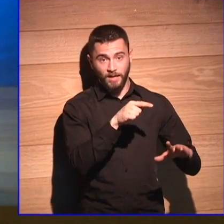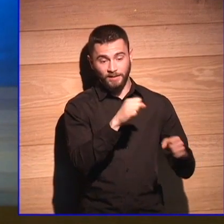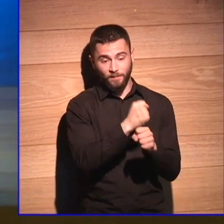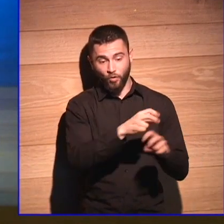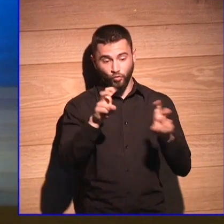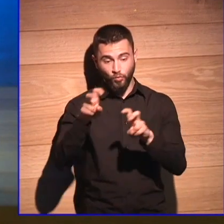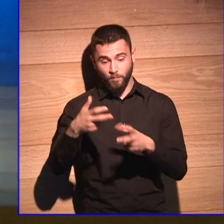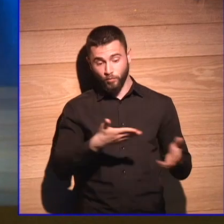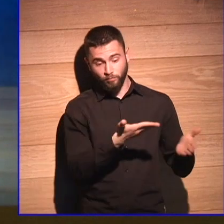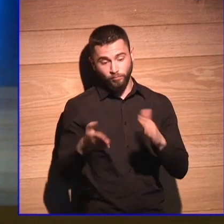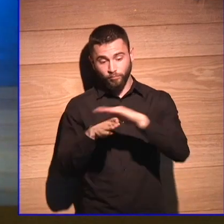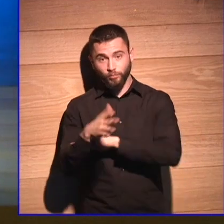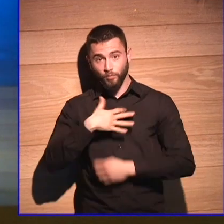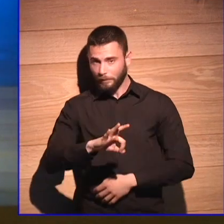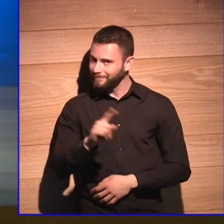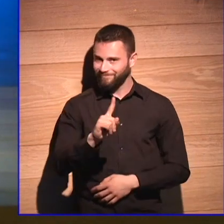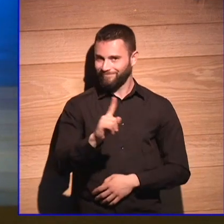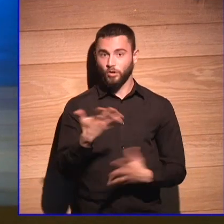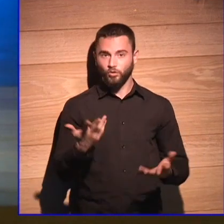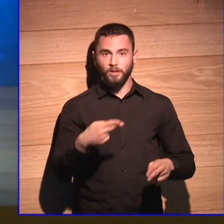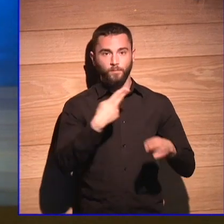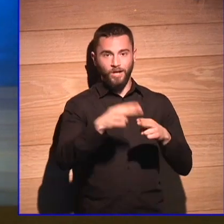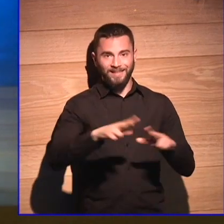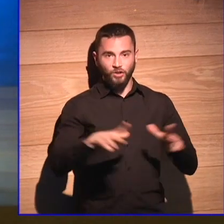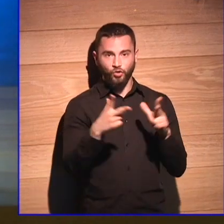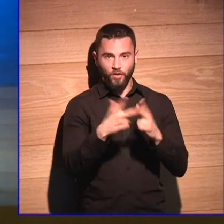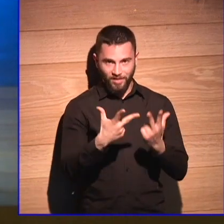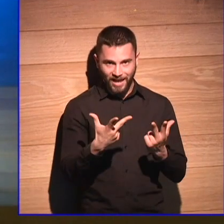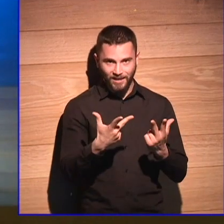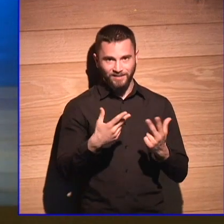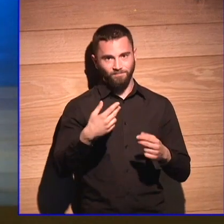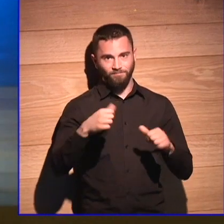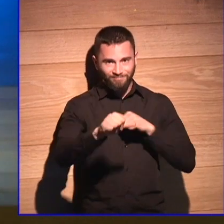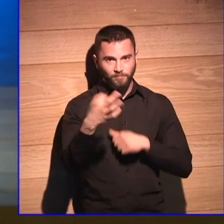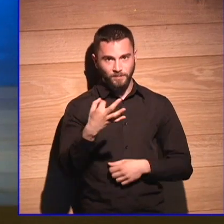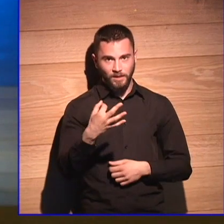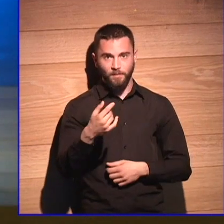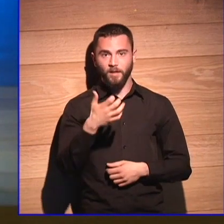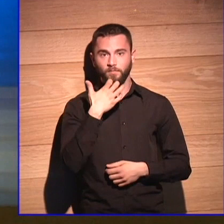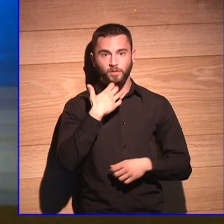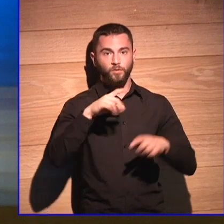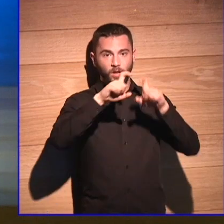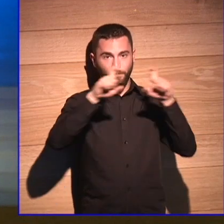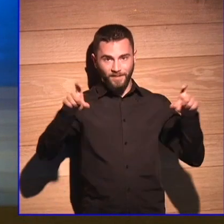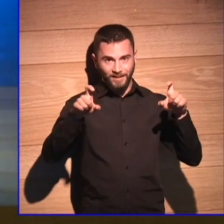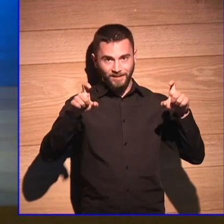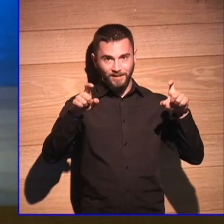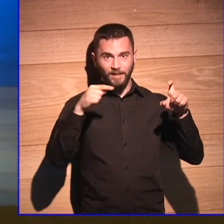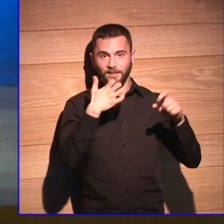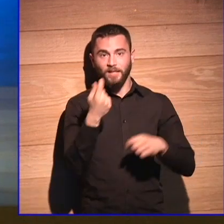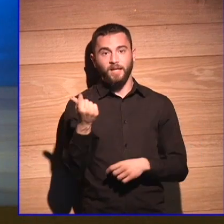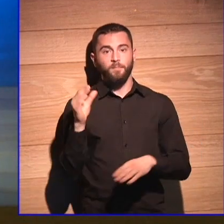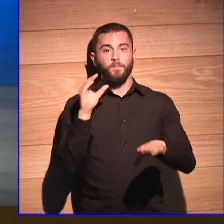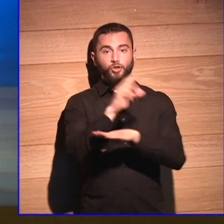trabajos. Y entonces hay que aplicar políticas sociales en el sentido de que, por ejemplo, la empresa que va a hacer pues, una inversión